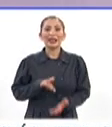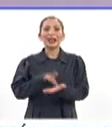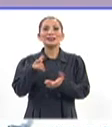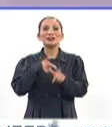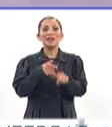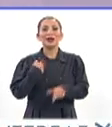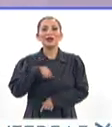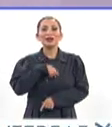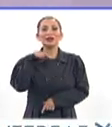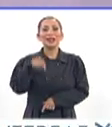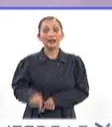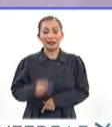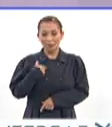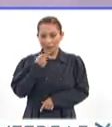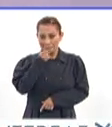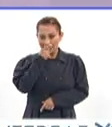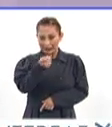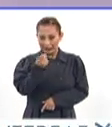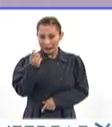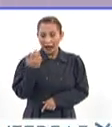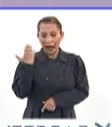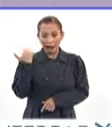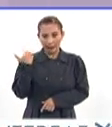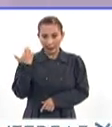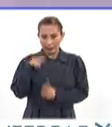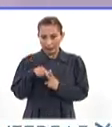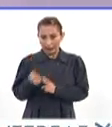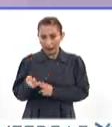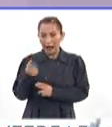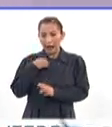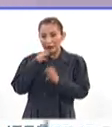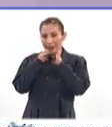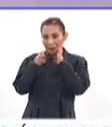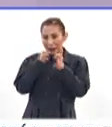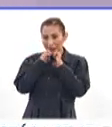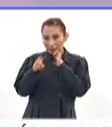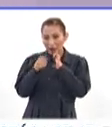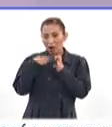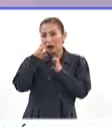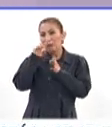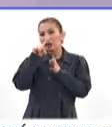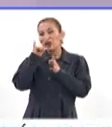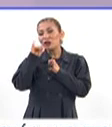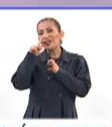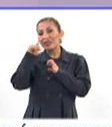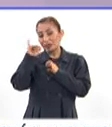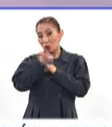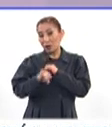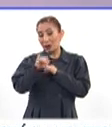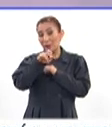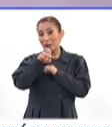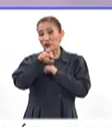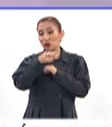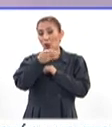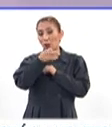Gracias por continuar con nosotros. Déjenme comentarles antes de iniciar nuestra sección de Rebotando Ideas. Ya es jueves y aquí está Mauricio Huesca conmigo